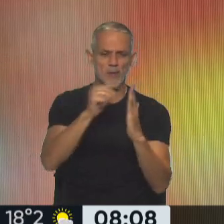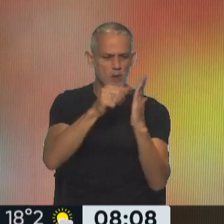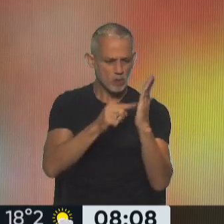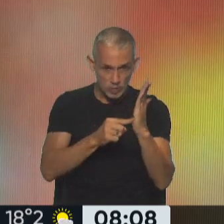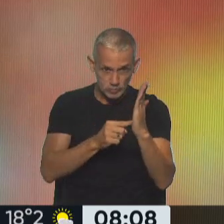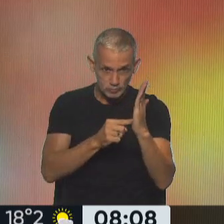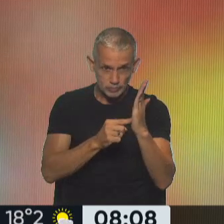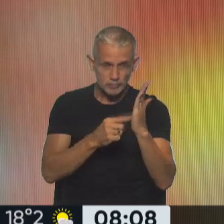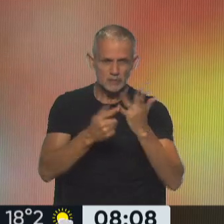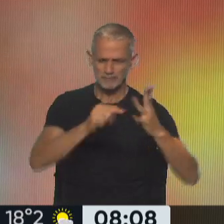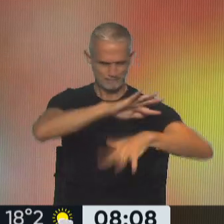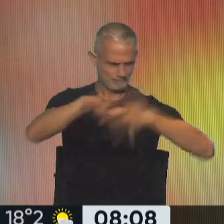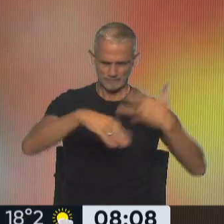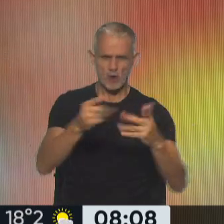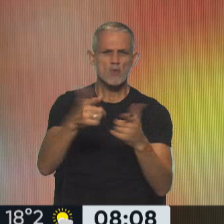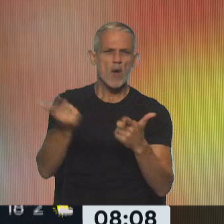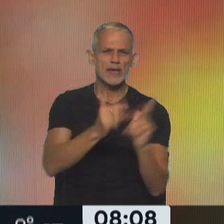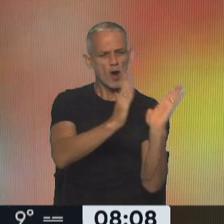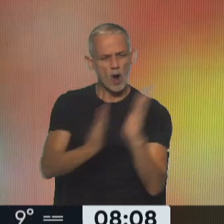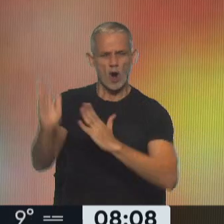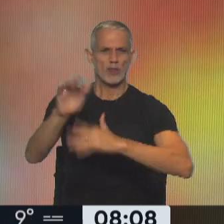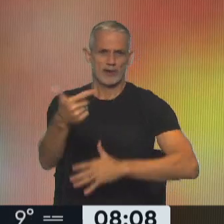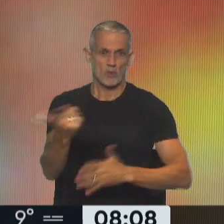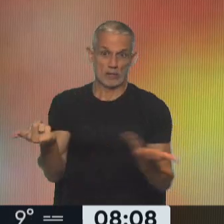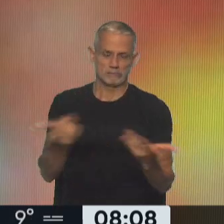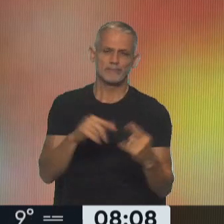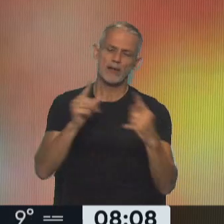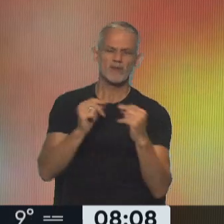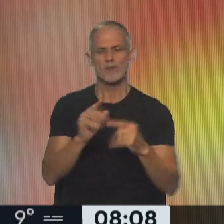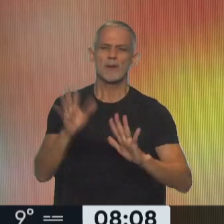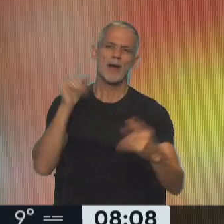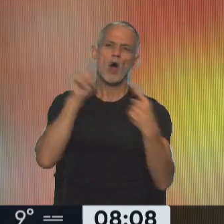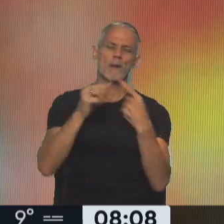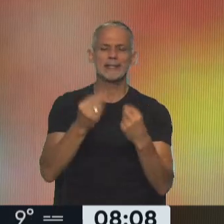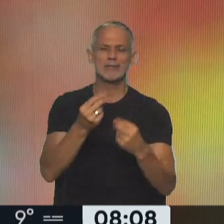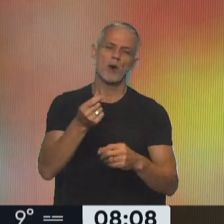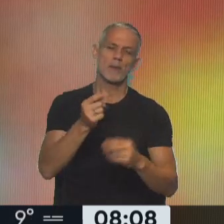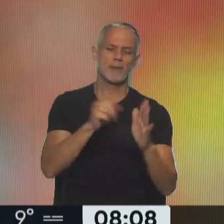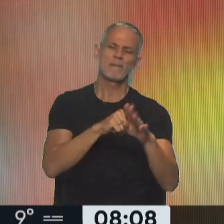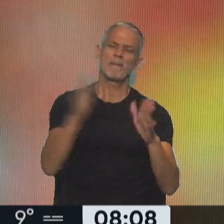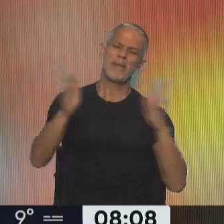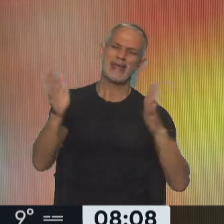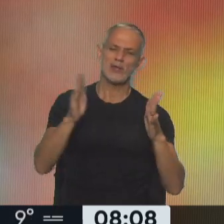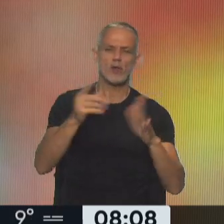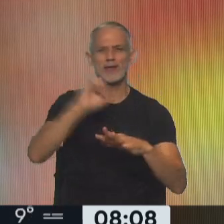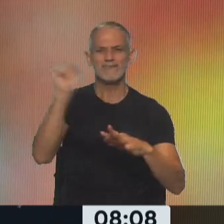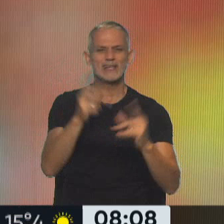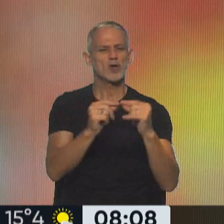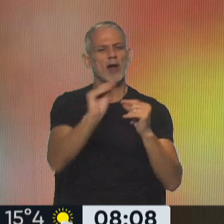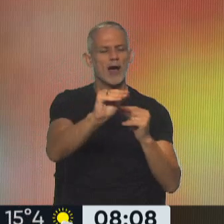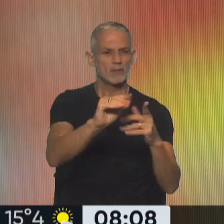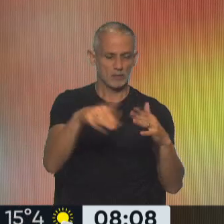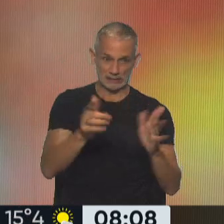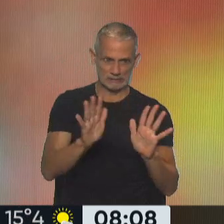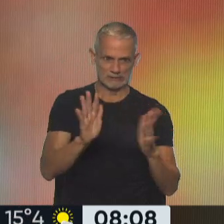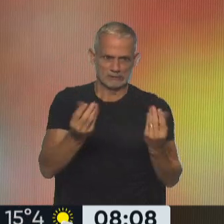principales desordenadas, pasa esto. Vos fijás para determinado periodo del año un número de inflación, pero después